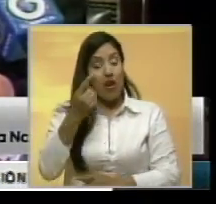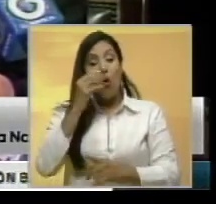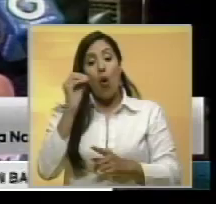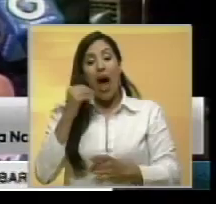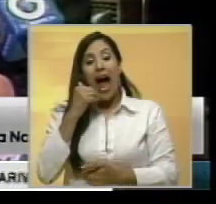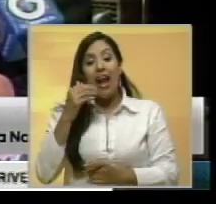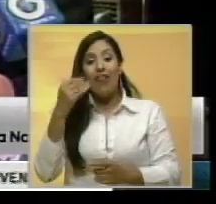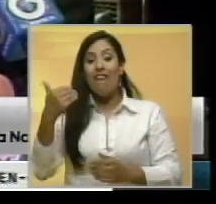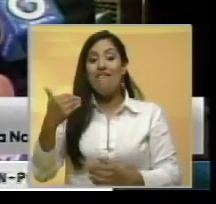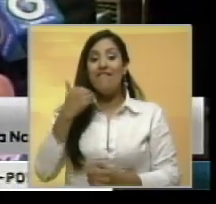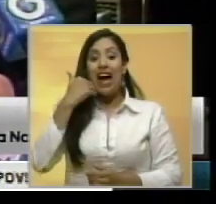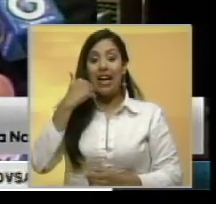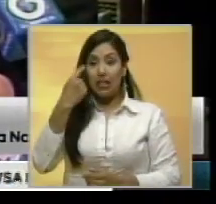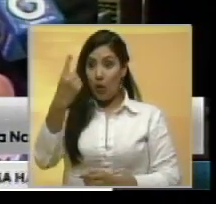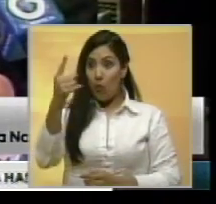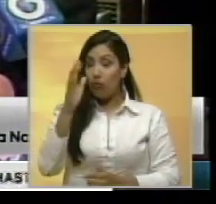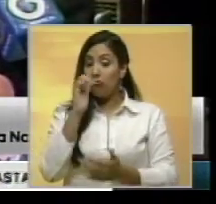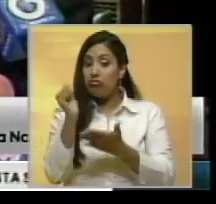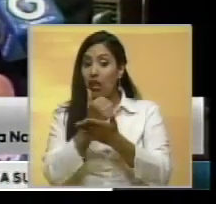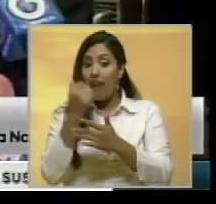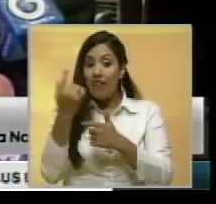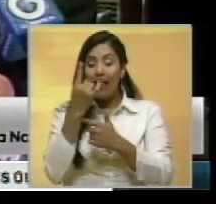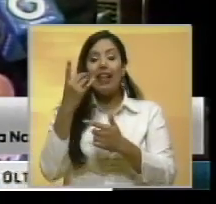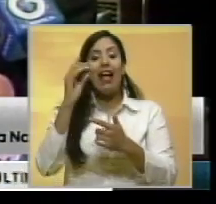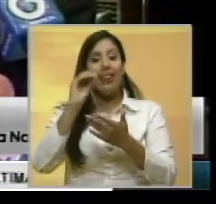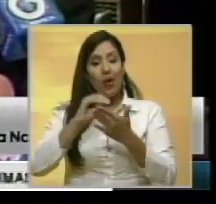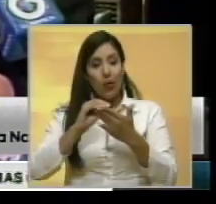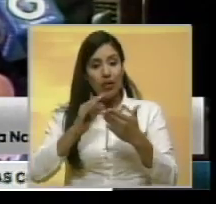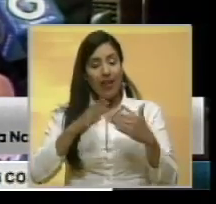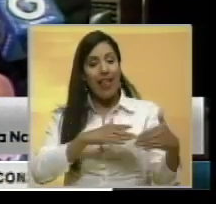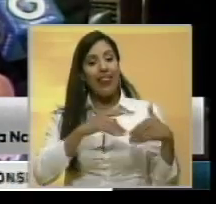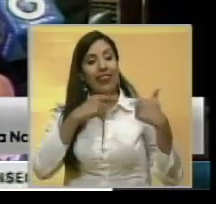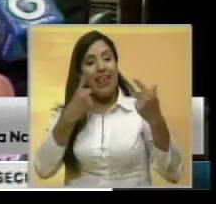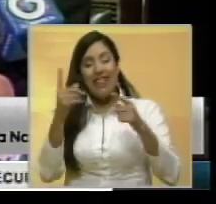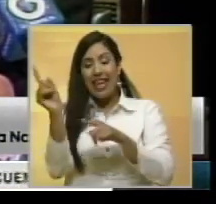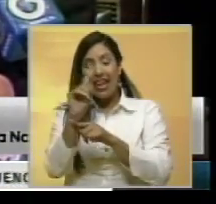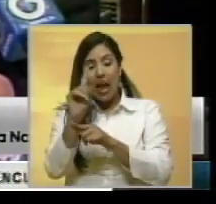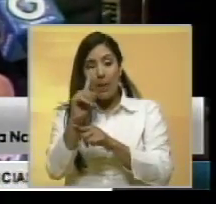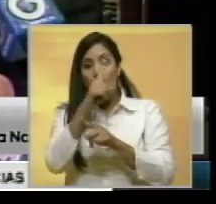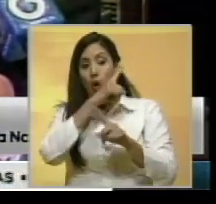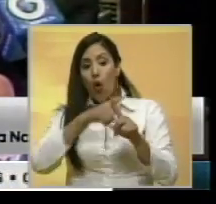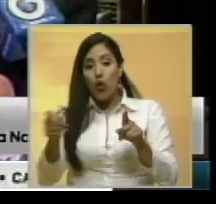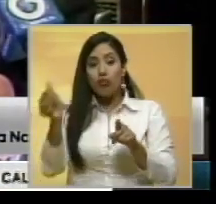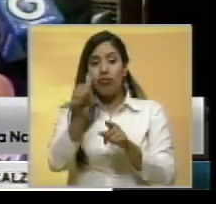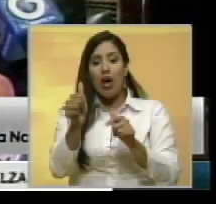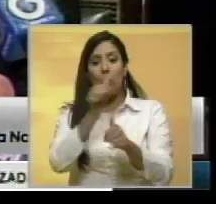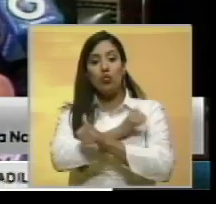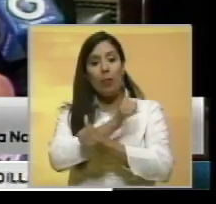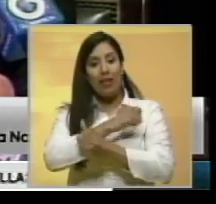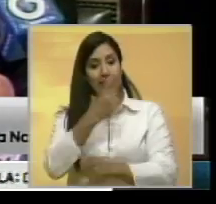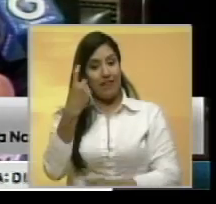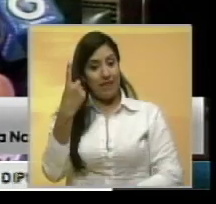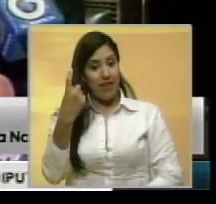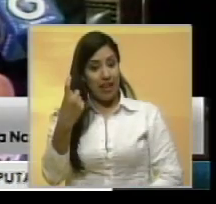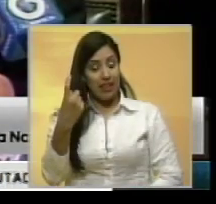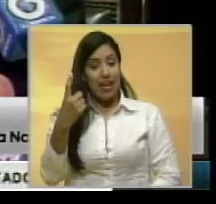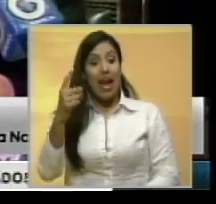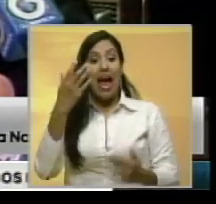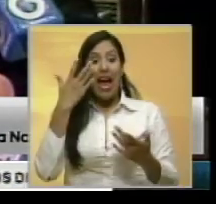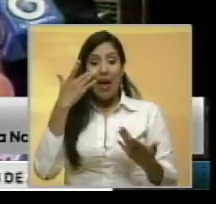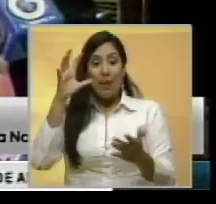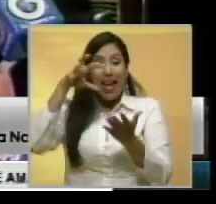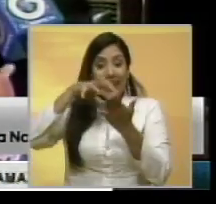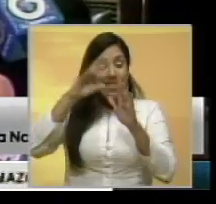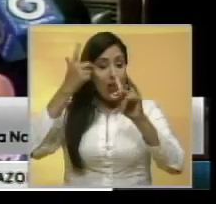se declare la falta de uno de ellos, debe haber inmediatamente quien supla la falta absoluta. En el caso